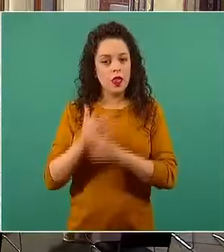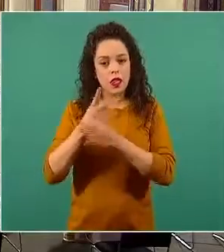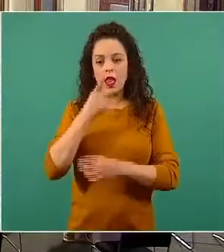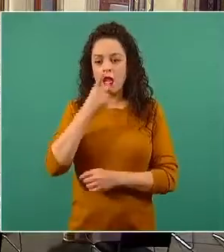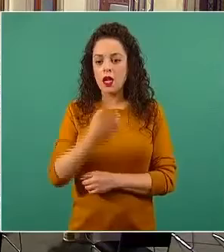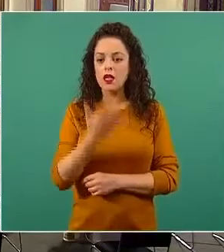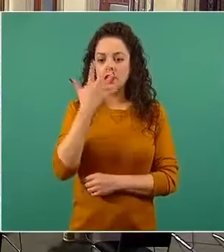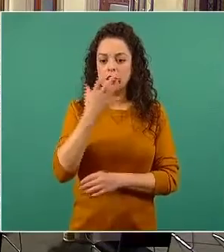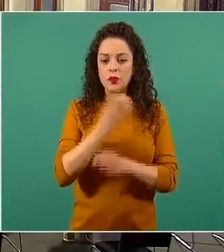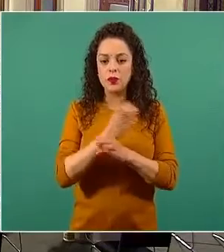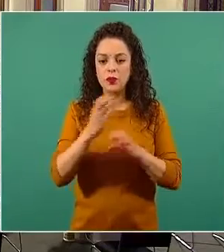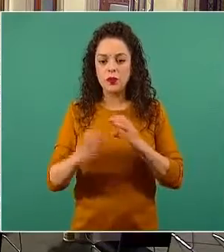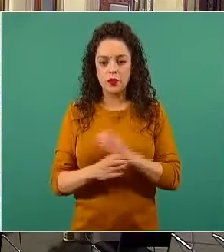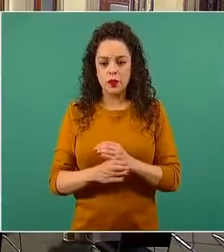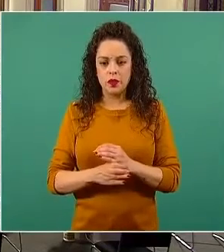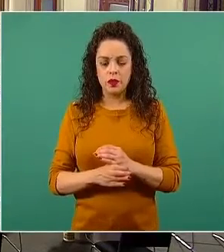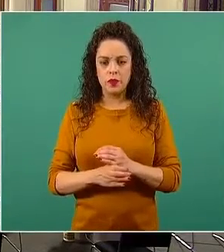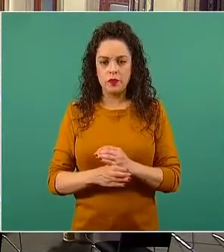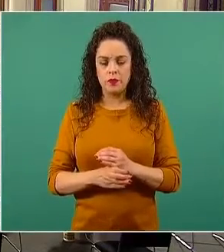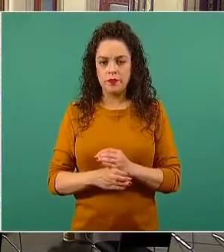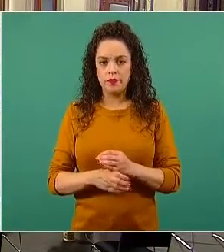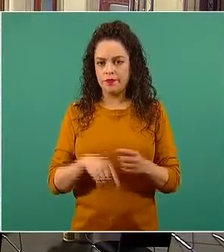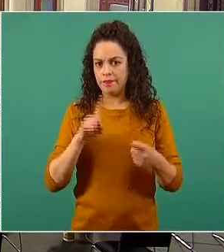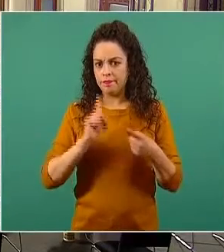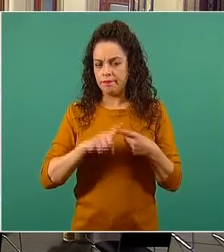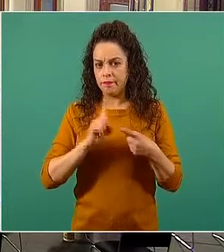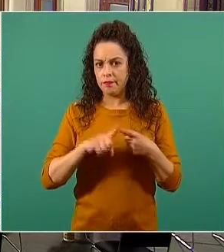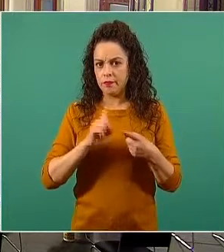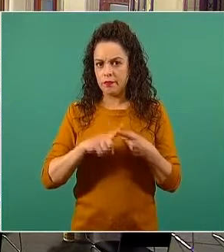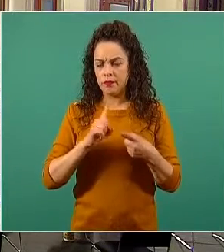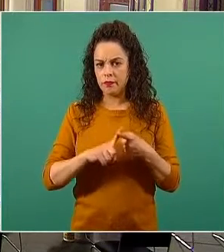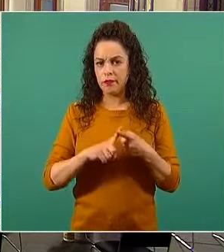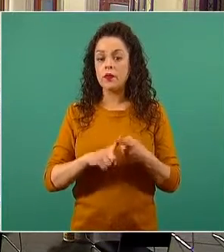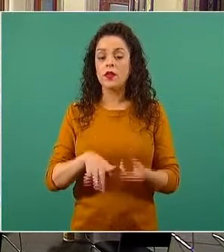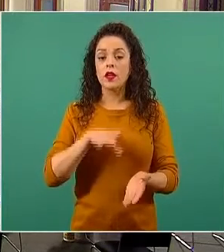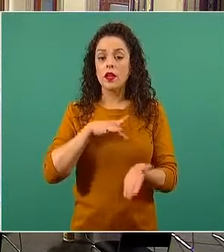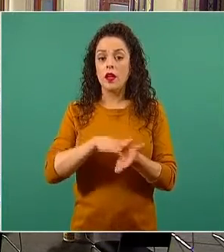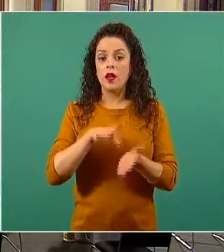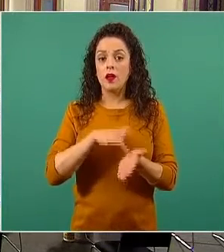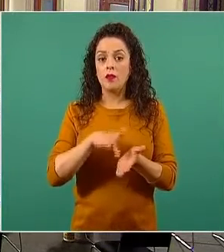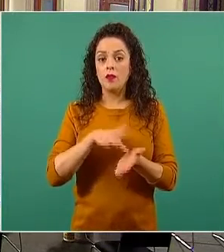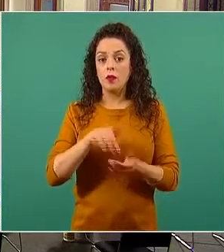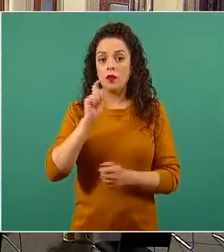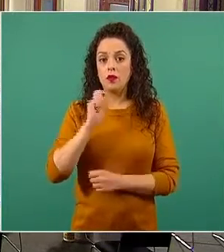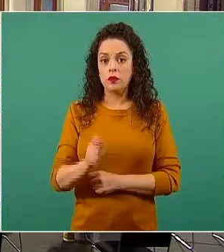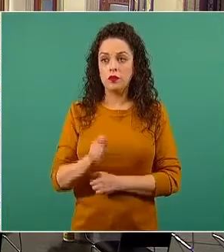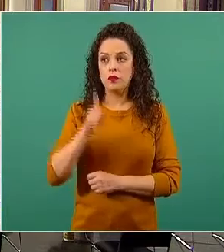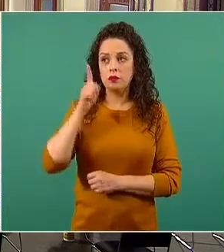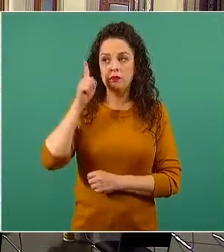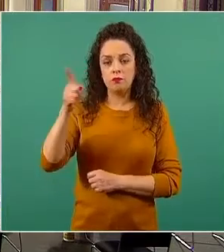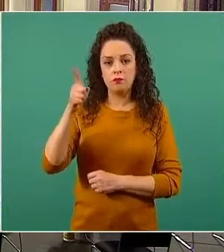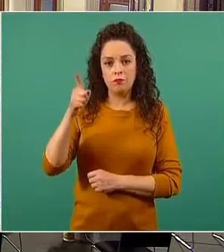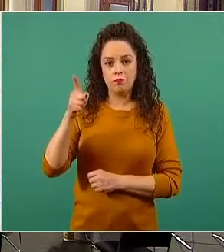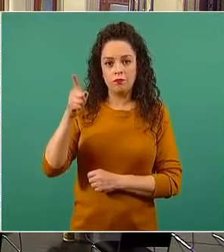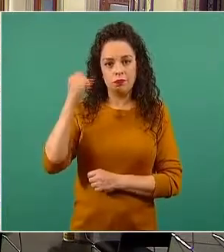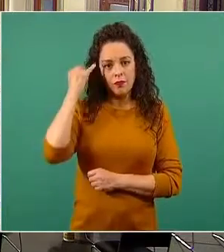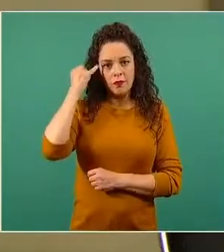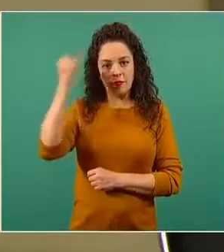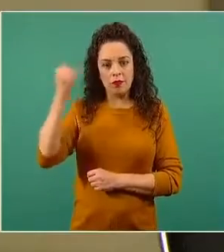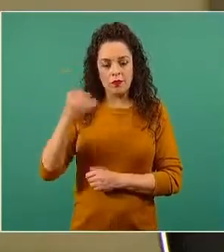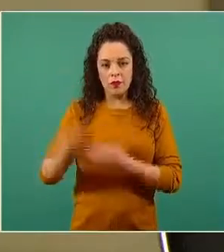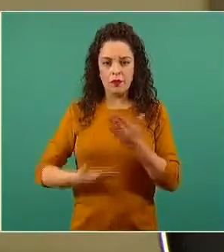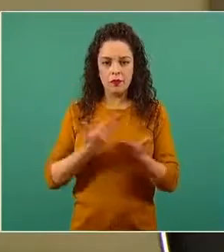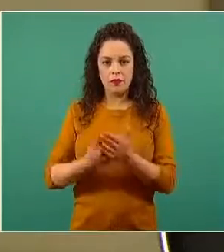5 puntos. El primero de ellos fue apoyar la iniciativa del presidente Joe Biden para